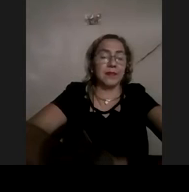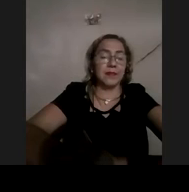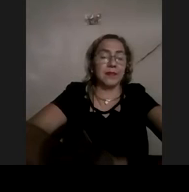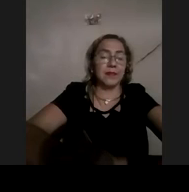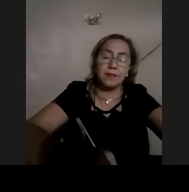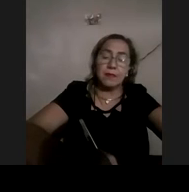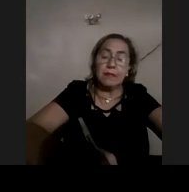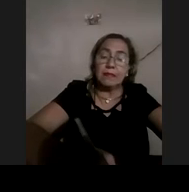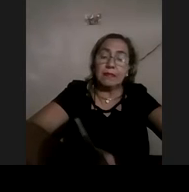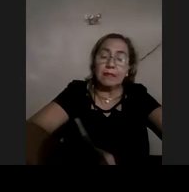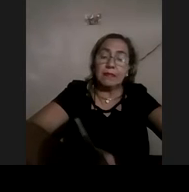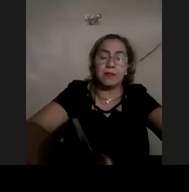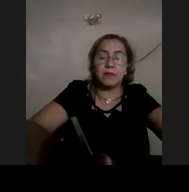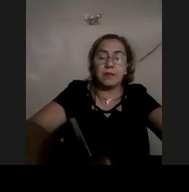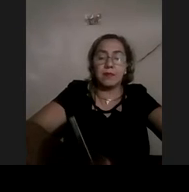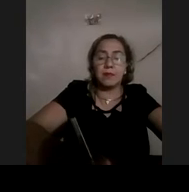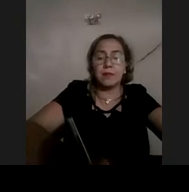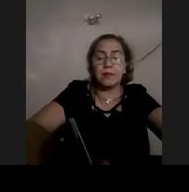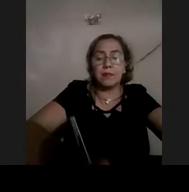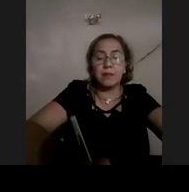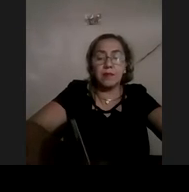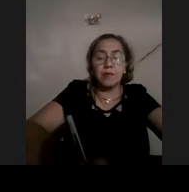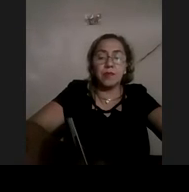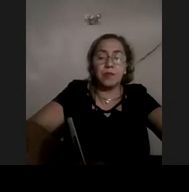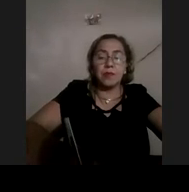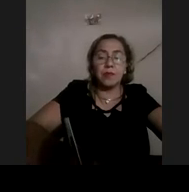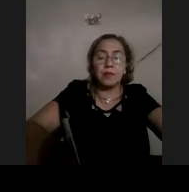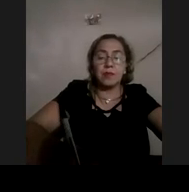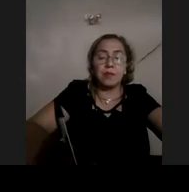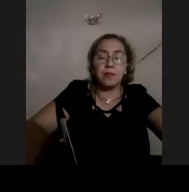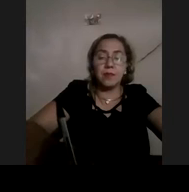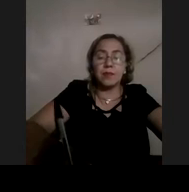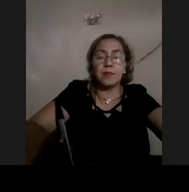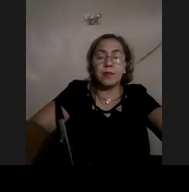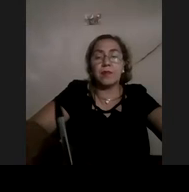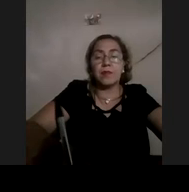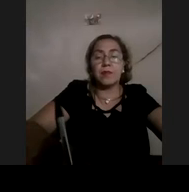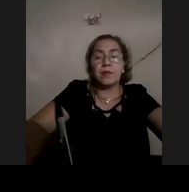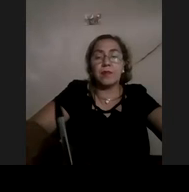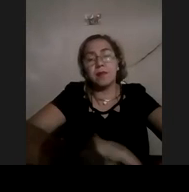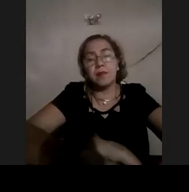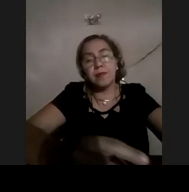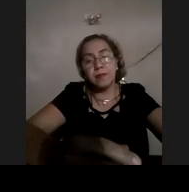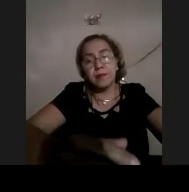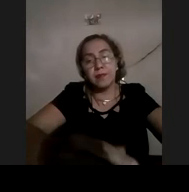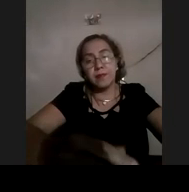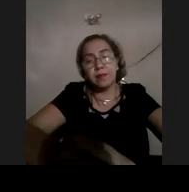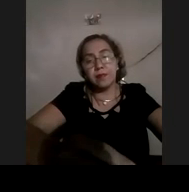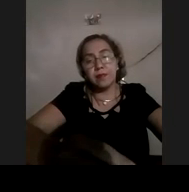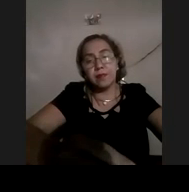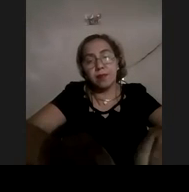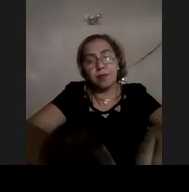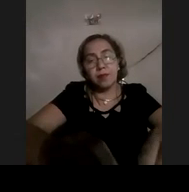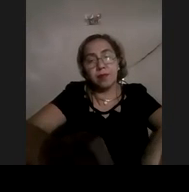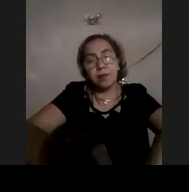Ese es para que practiquen los verbos irregulares. En ese sitio hay varios ejercicios donde pueden practicar para